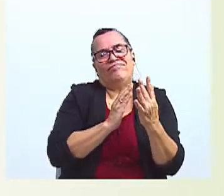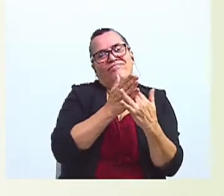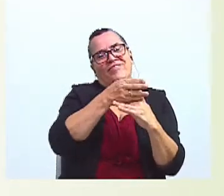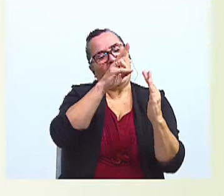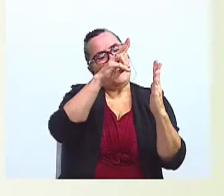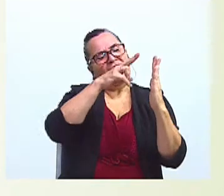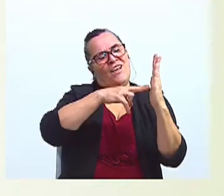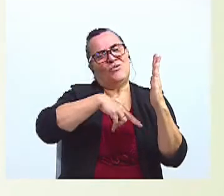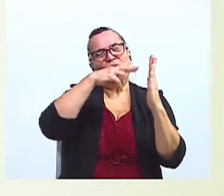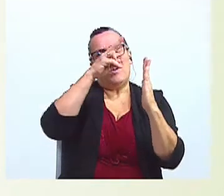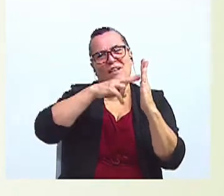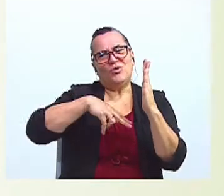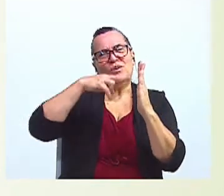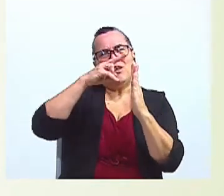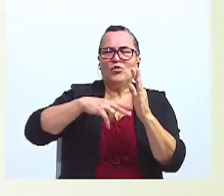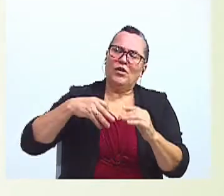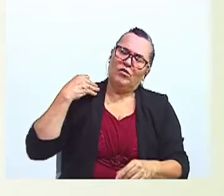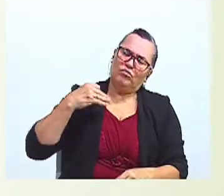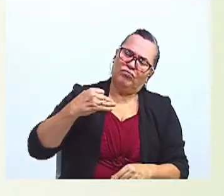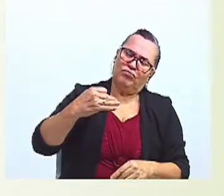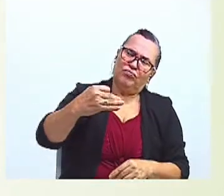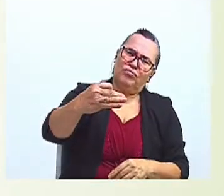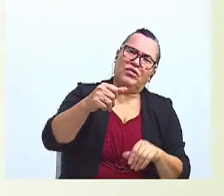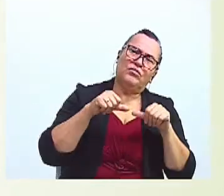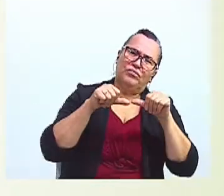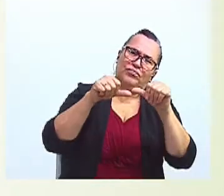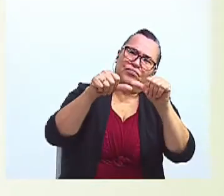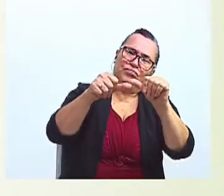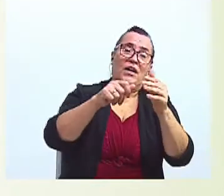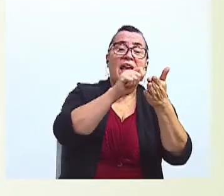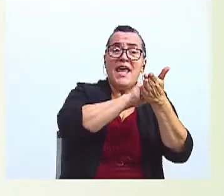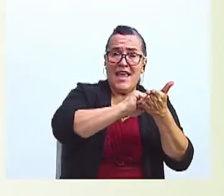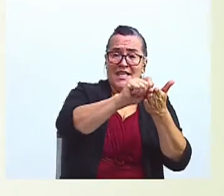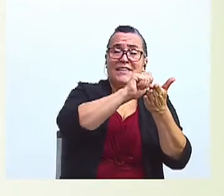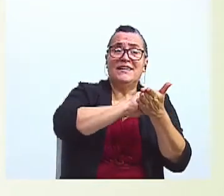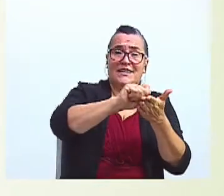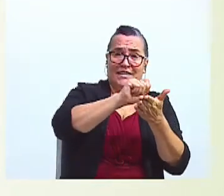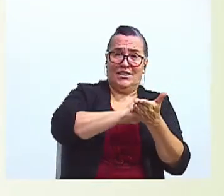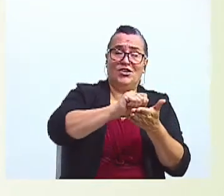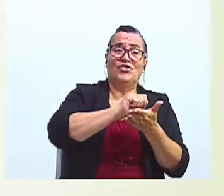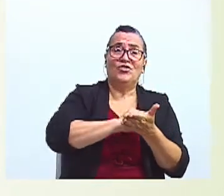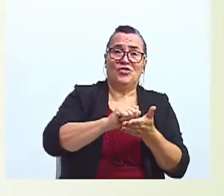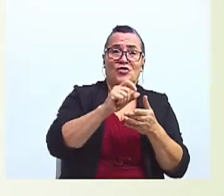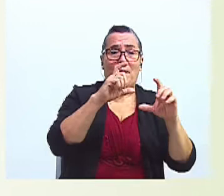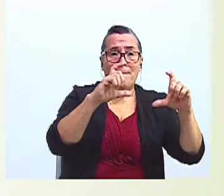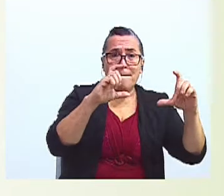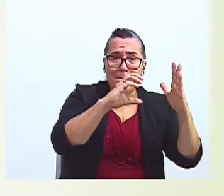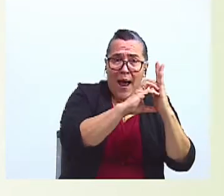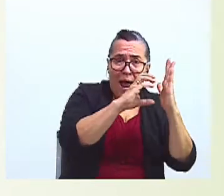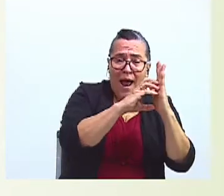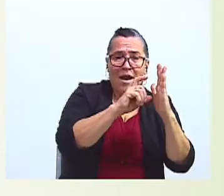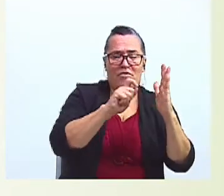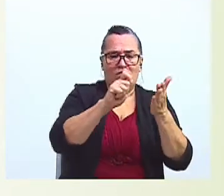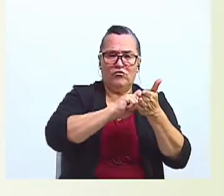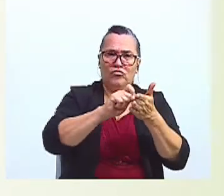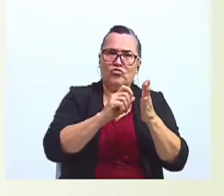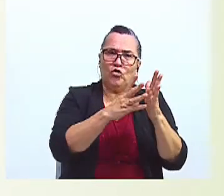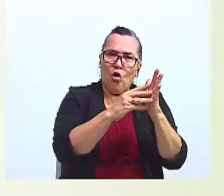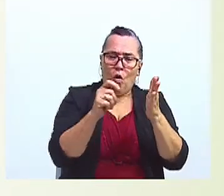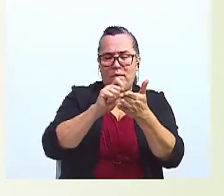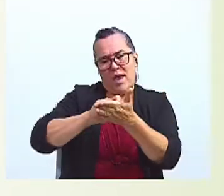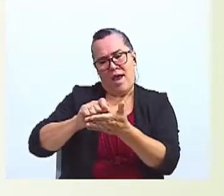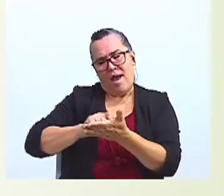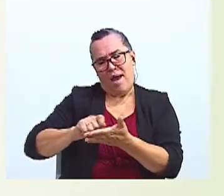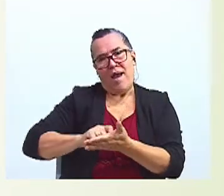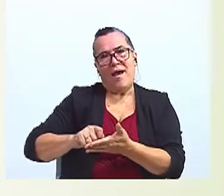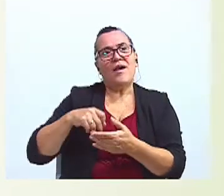lectura constante y la escritura de escritos, de párrafos en la vida